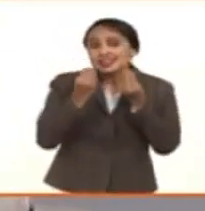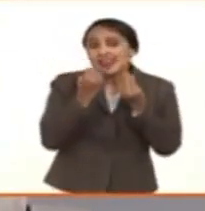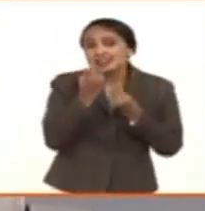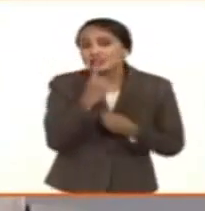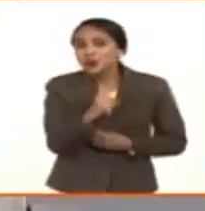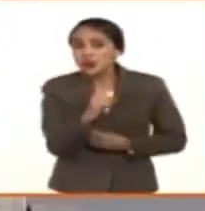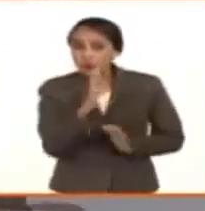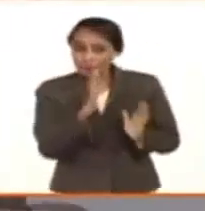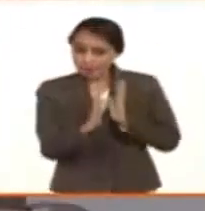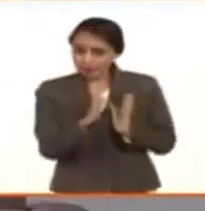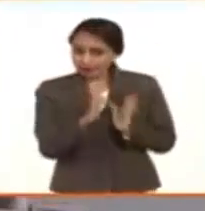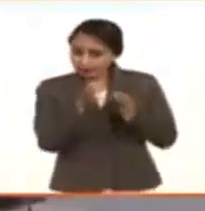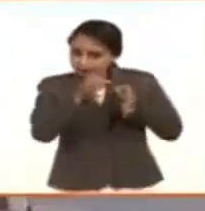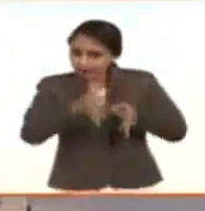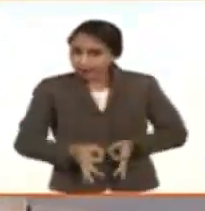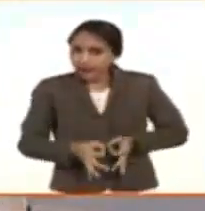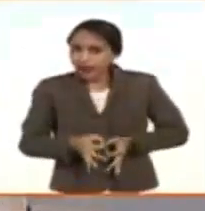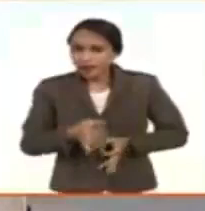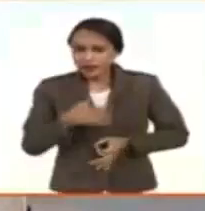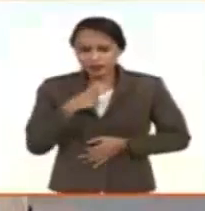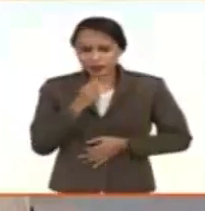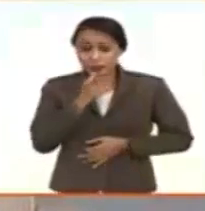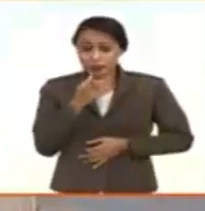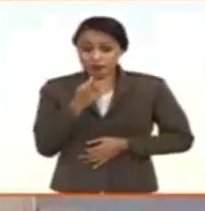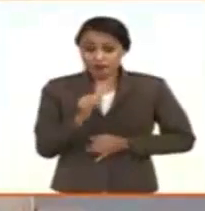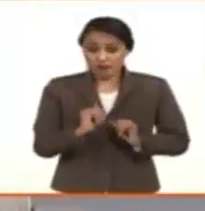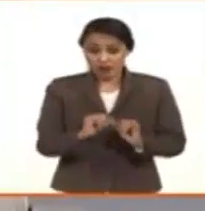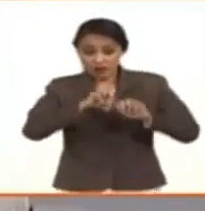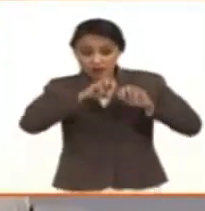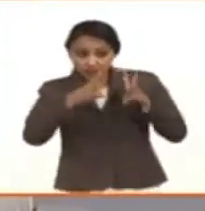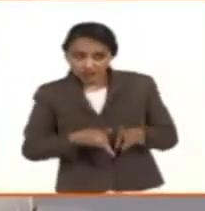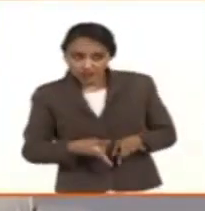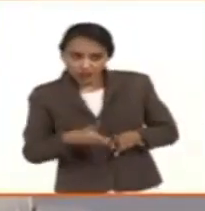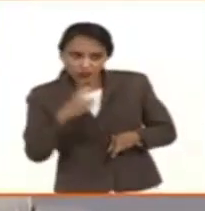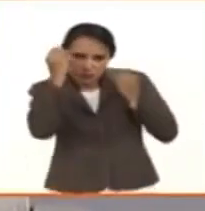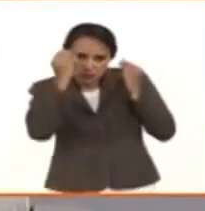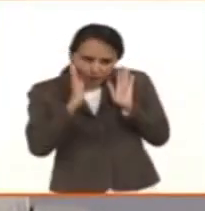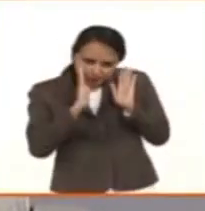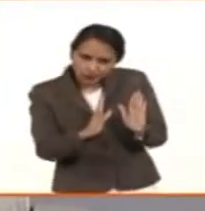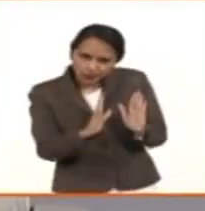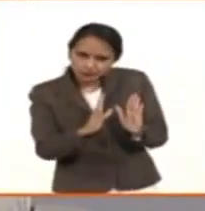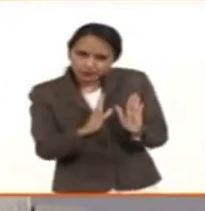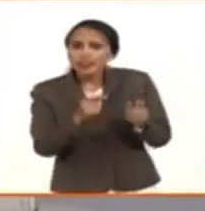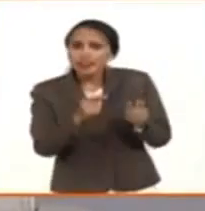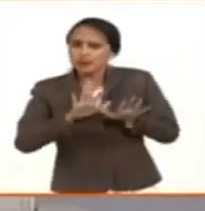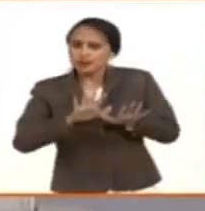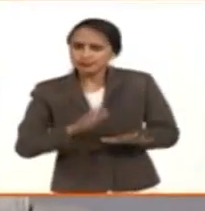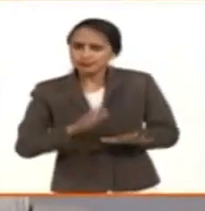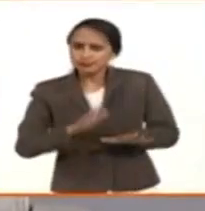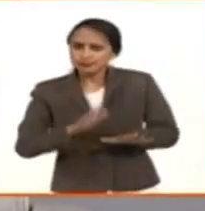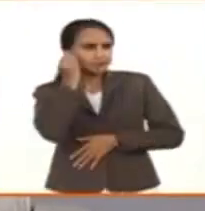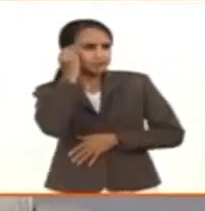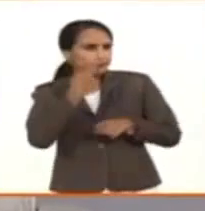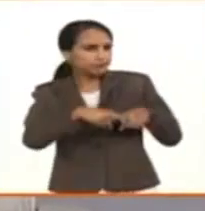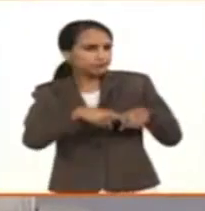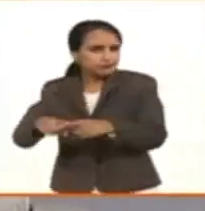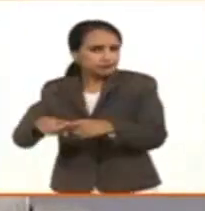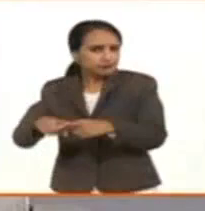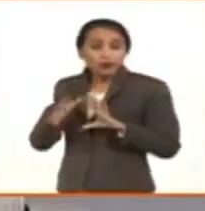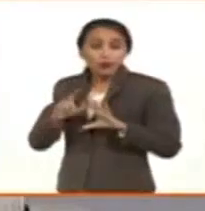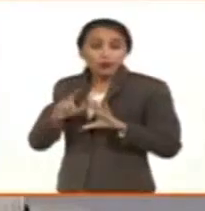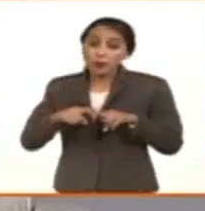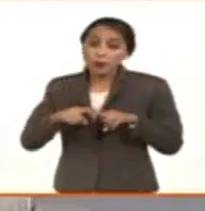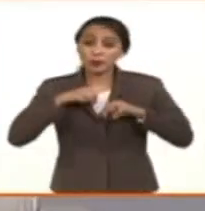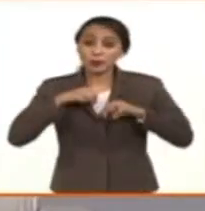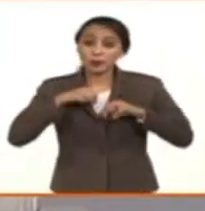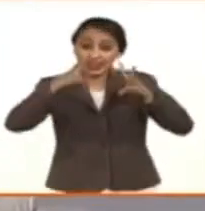fragmento de la realidad y no de cómo se está presentando la realidad ya él lo expresado a partir de la censura en redes sociales y